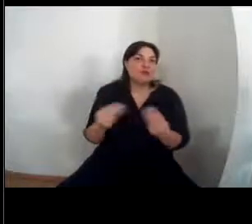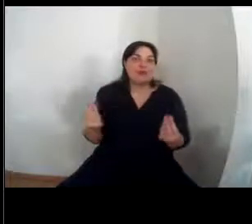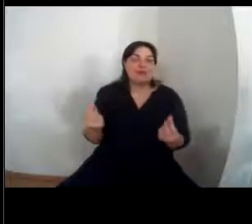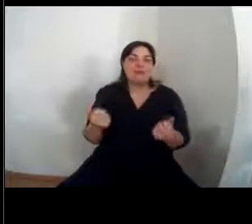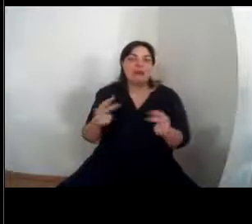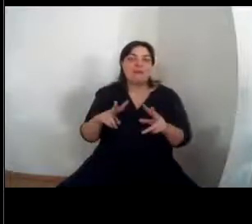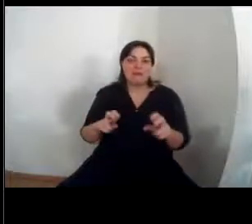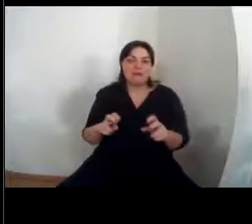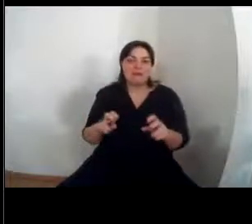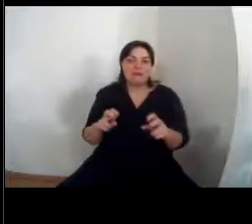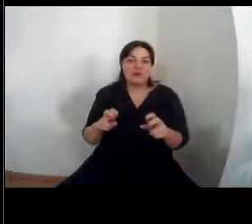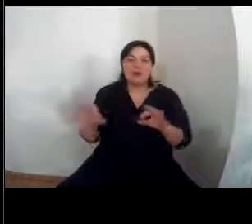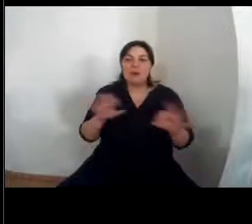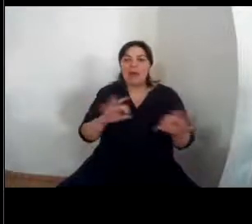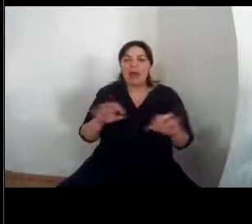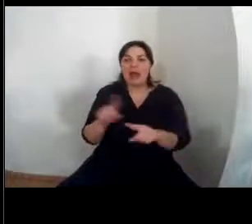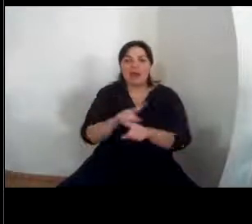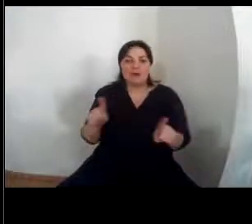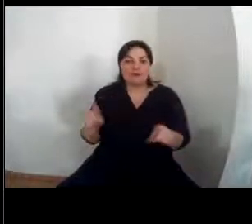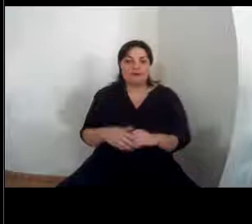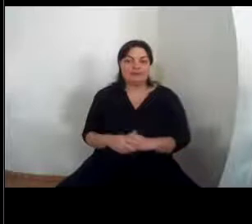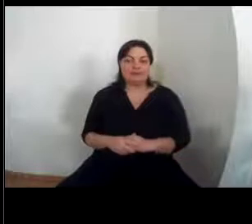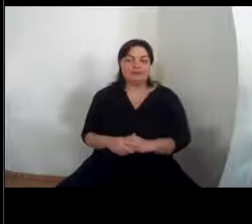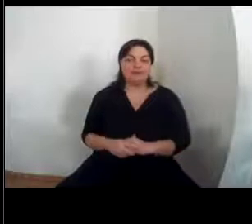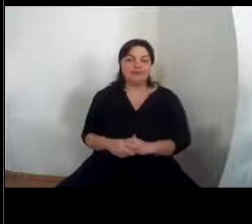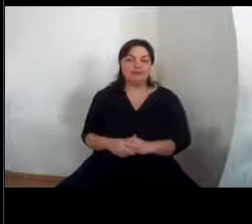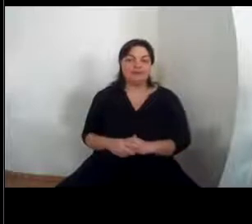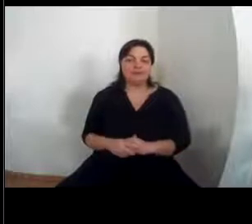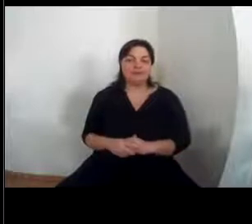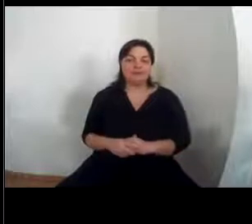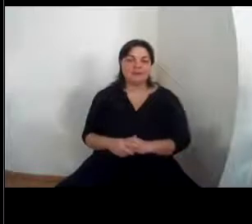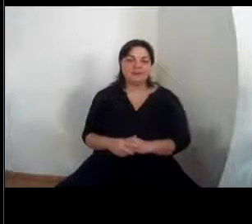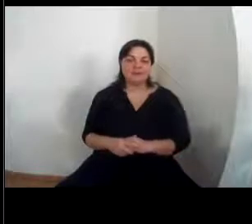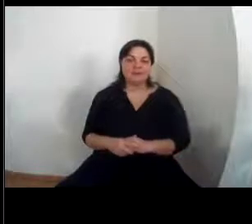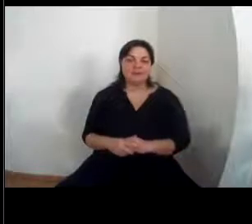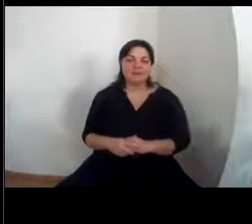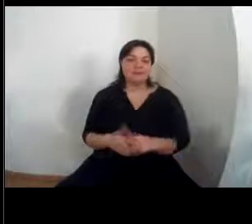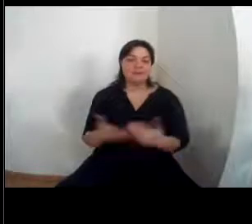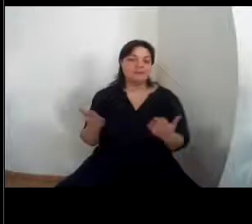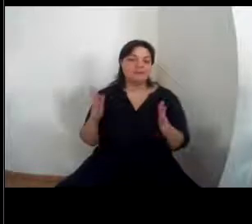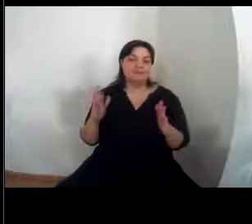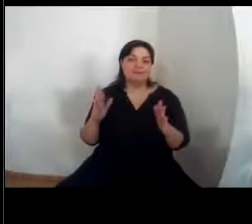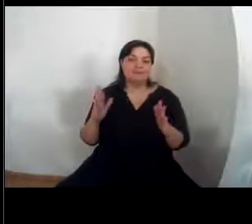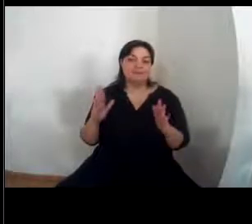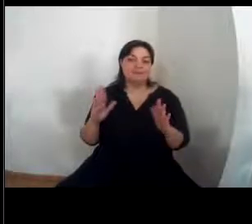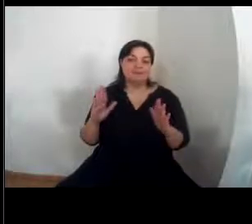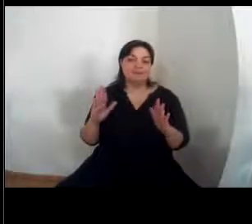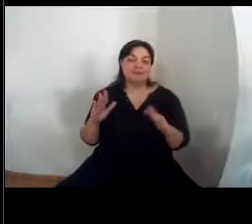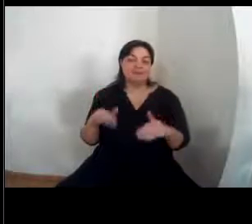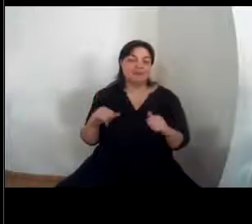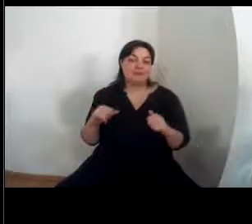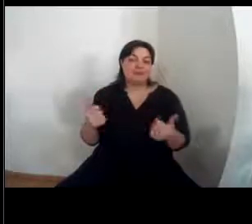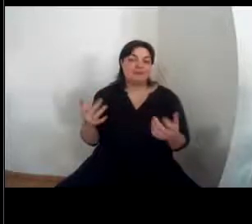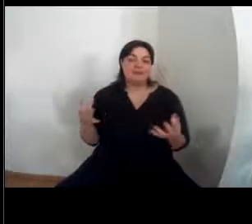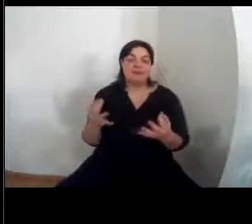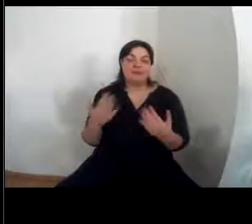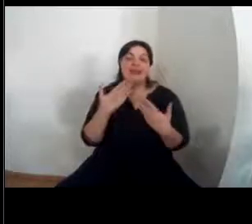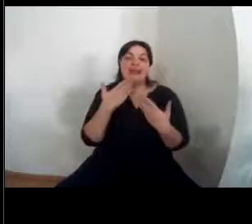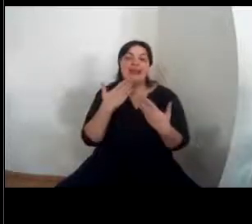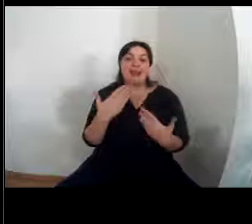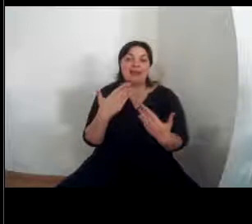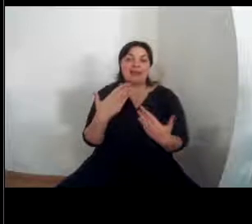principio preparados para todo esto. Dicho esto, quería, como no puede ser de otra manera,